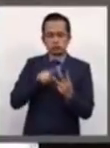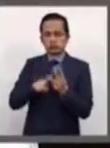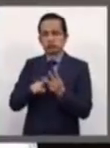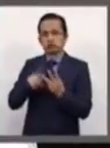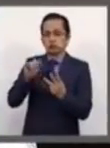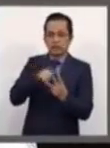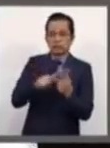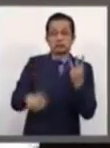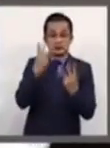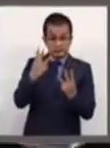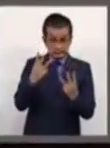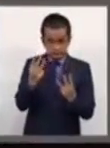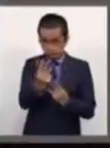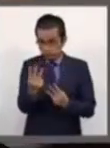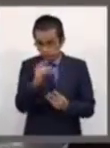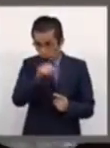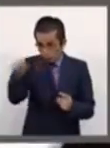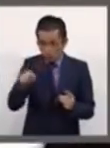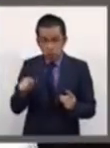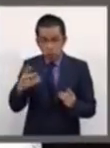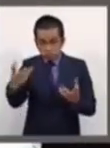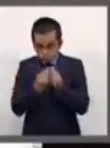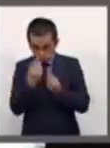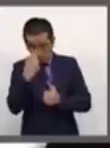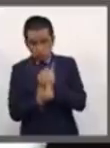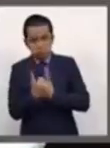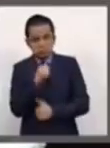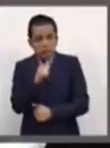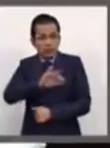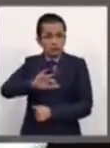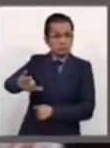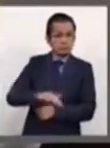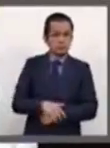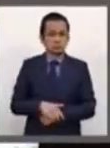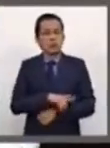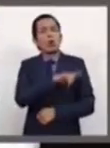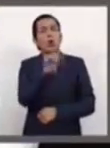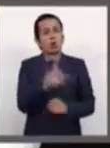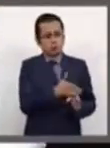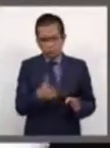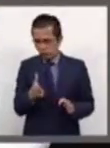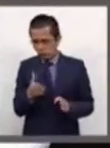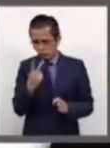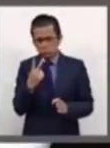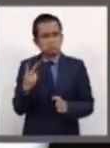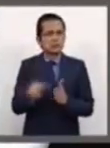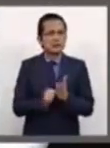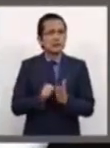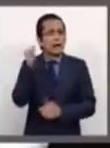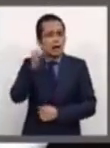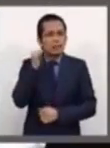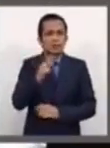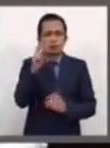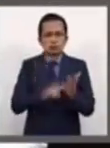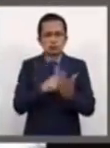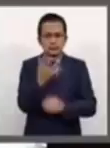a la subasta. A los dos meses, en abril del 2010, ahora nos enteramos que Peña